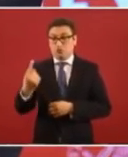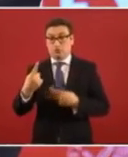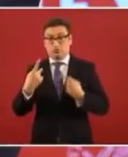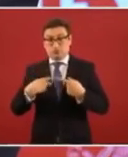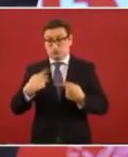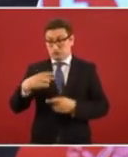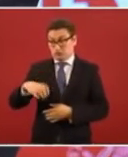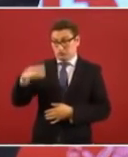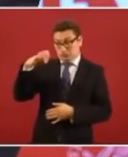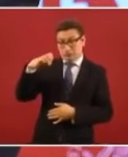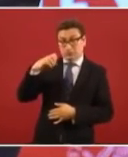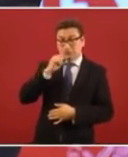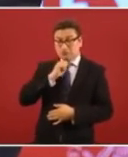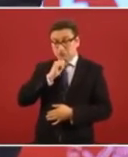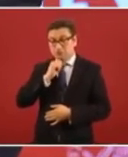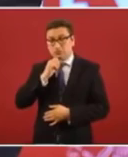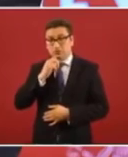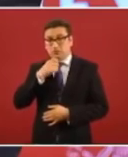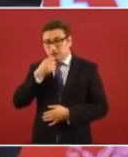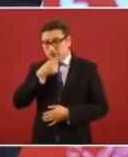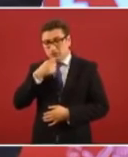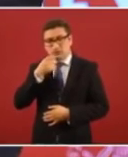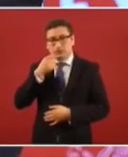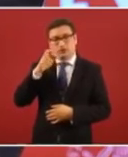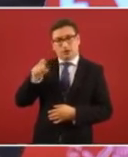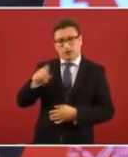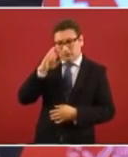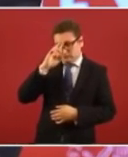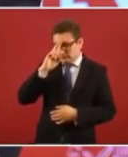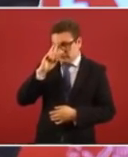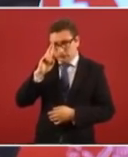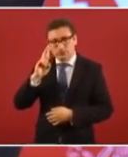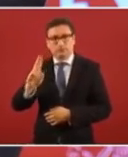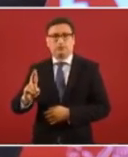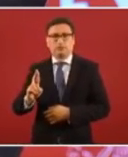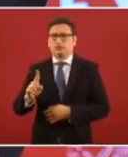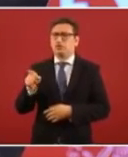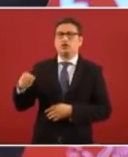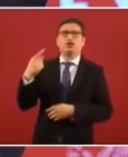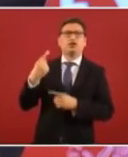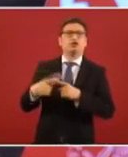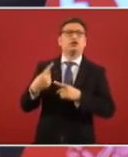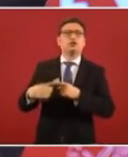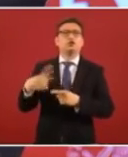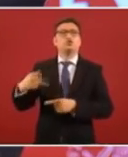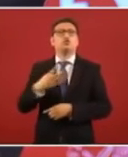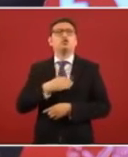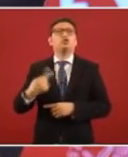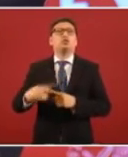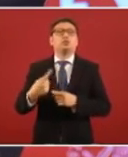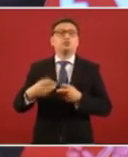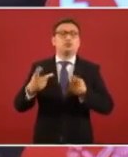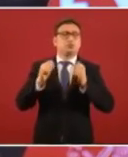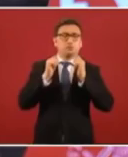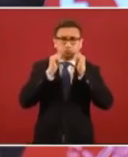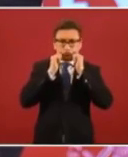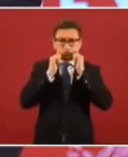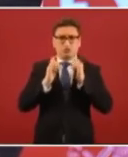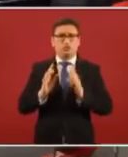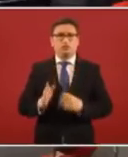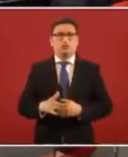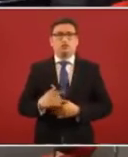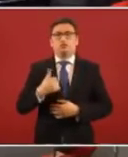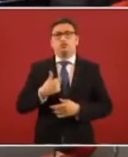merece todo mi respeto, independientemente de quién sea su hijo, y lo